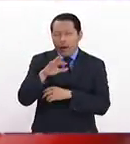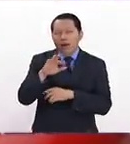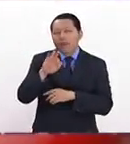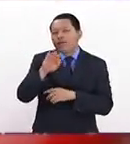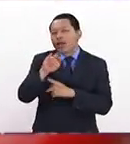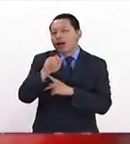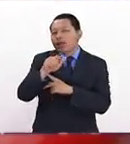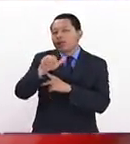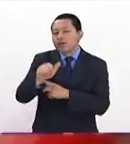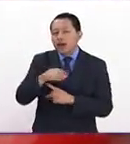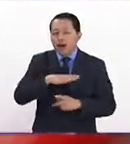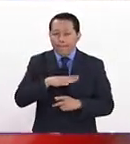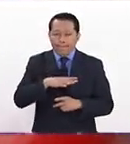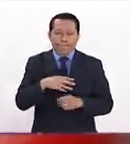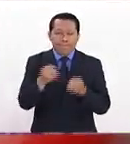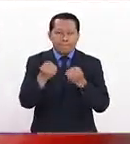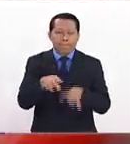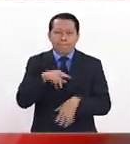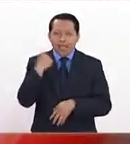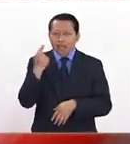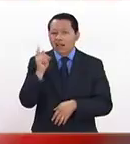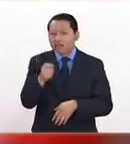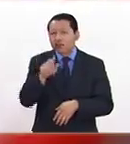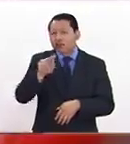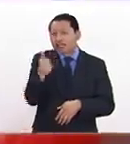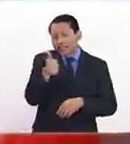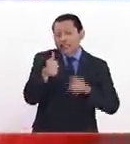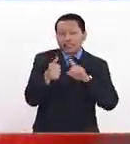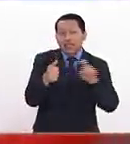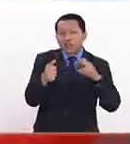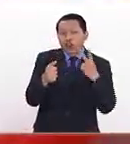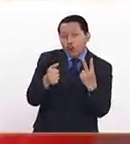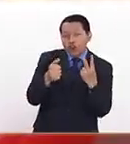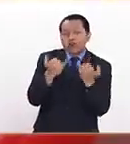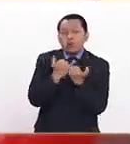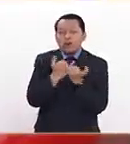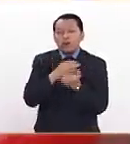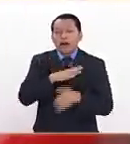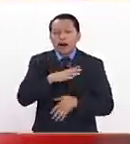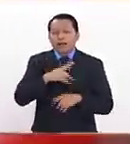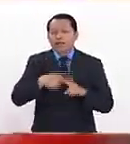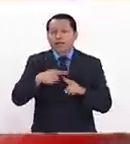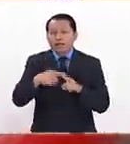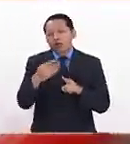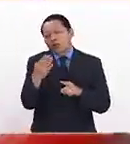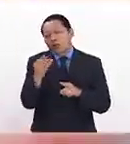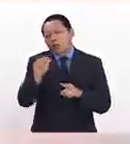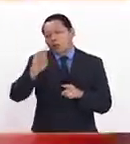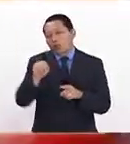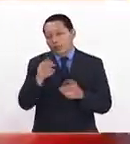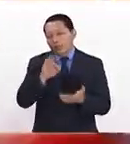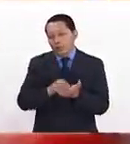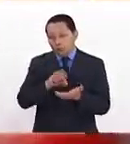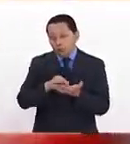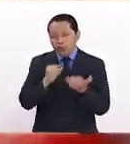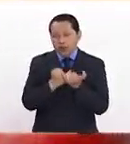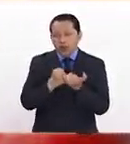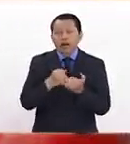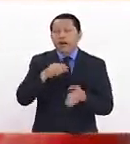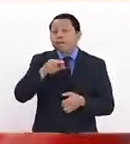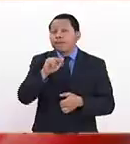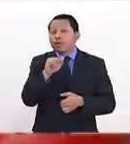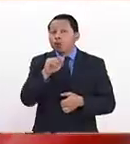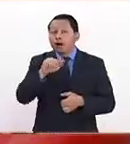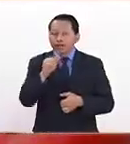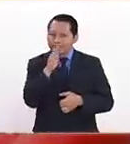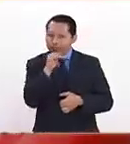Filadelfia perdieron en su visita a Toronto 86-102. DeMar DeRozan colaboró con 29 puntos. Los Bucks de Milwaukee no pudieron ante